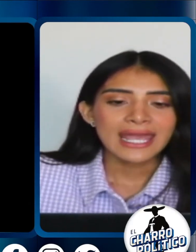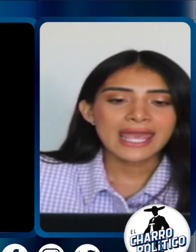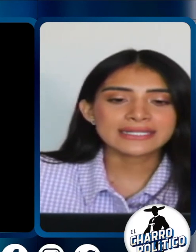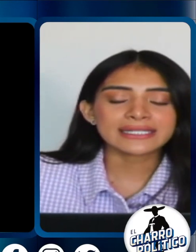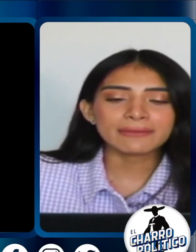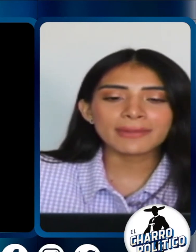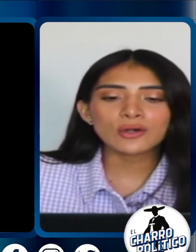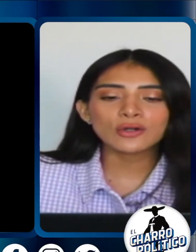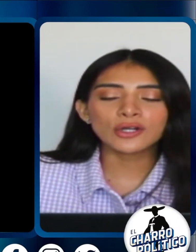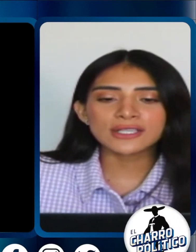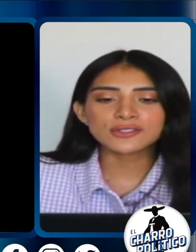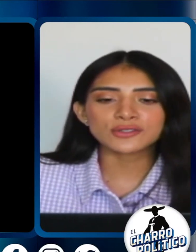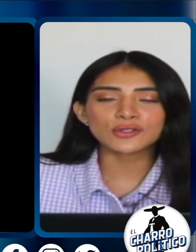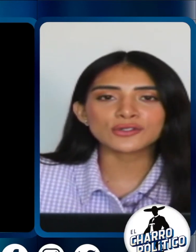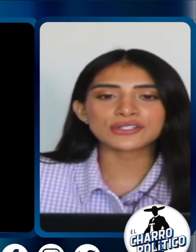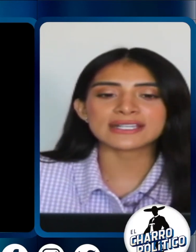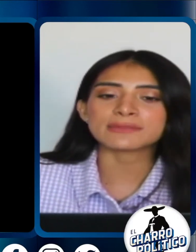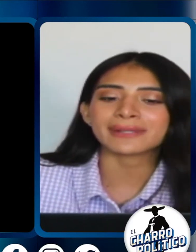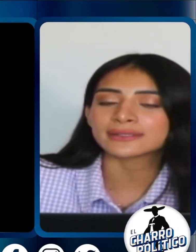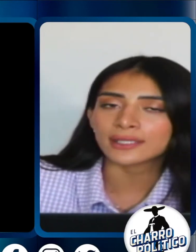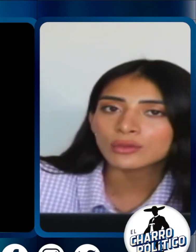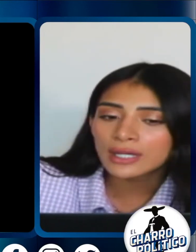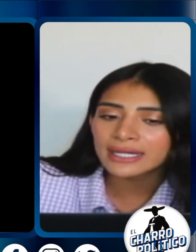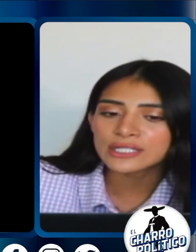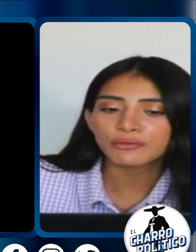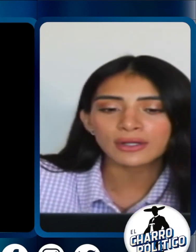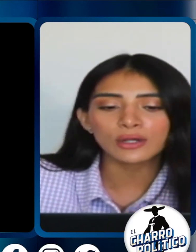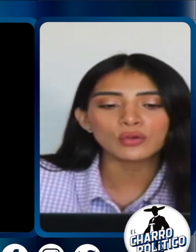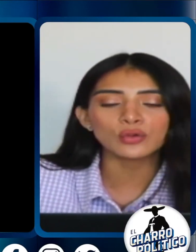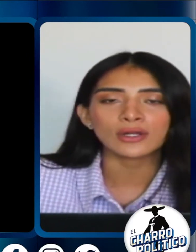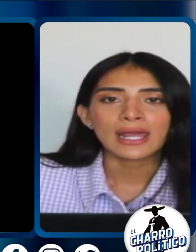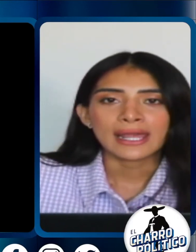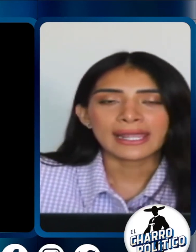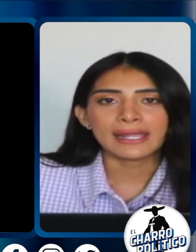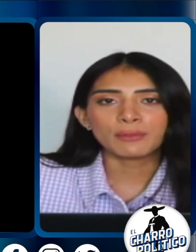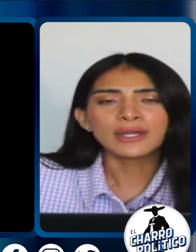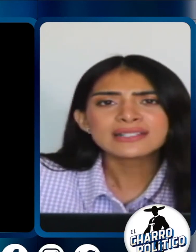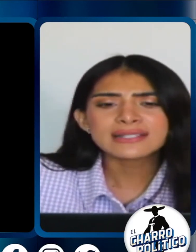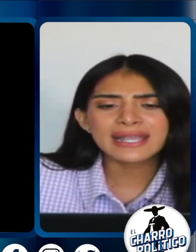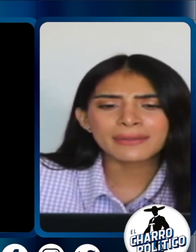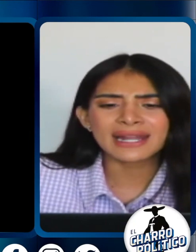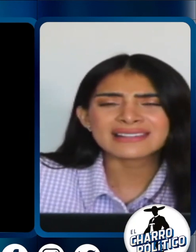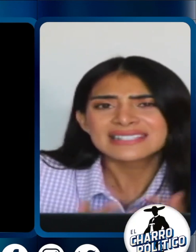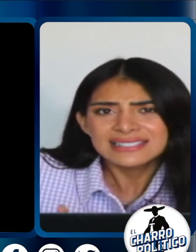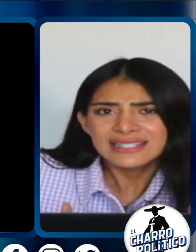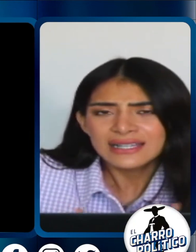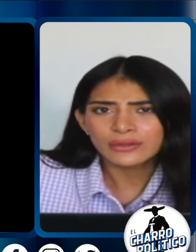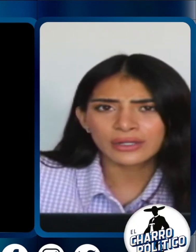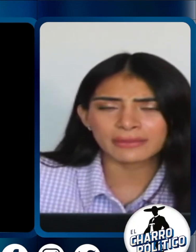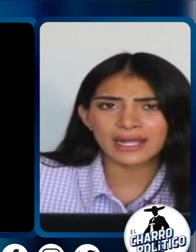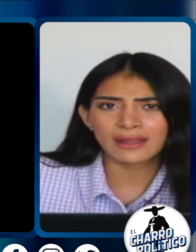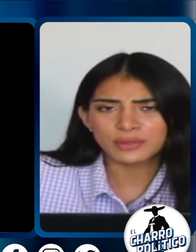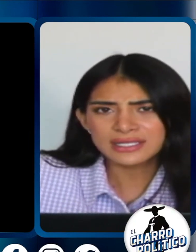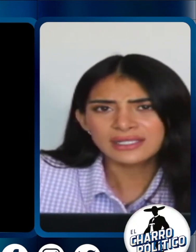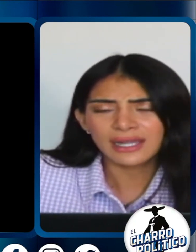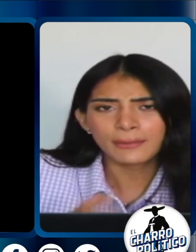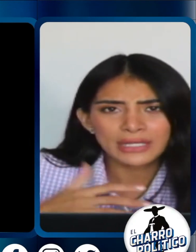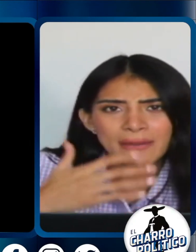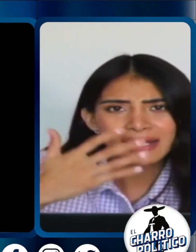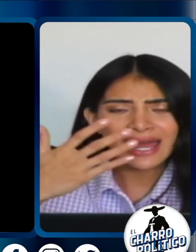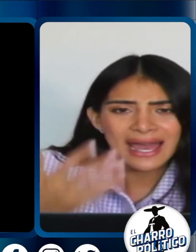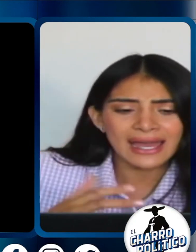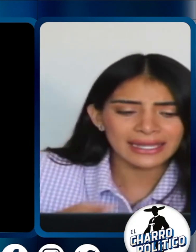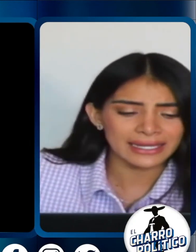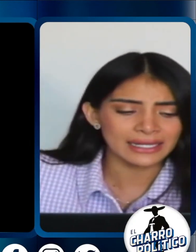es que quien pagó estos espectaculares fue un Eh pues eista o Pues sí que